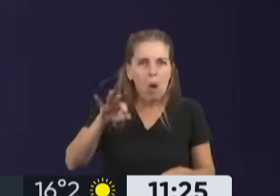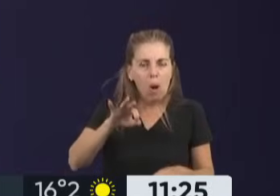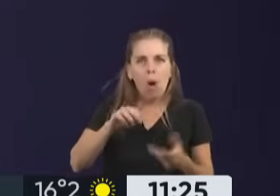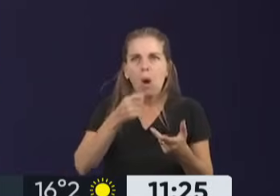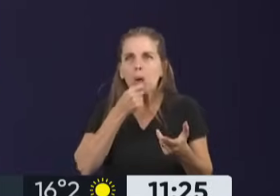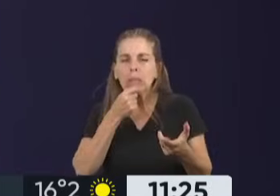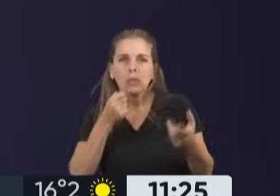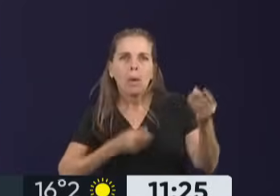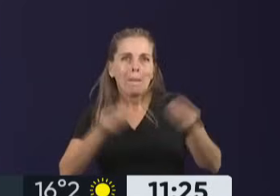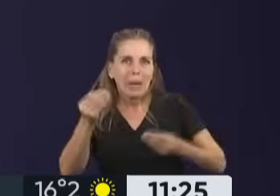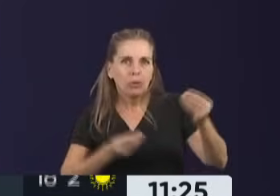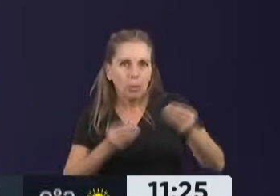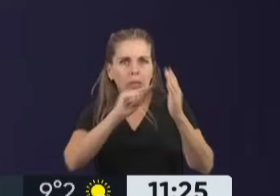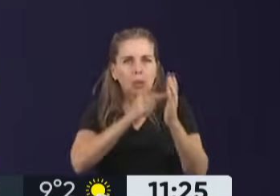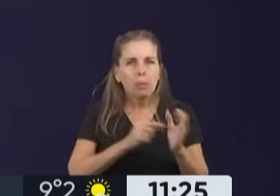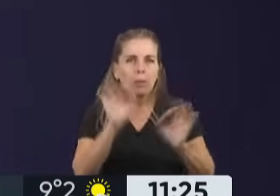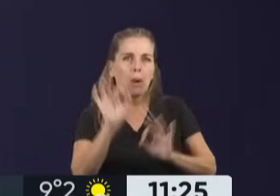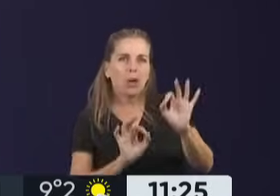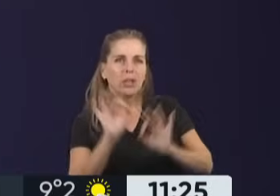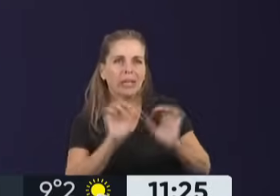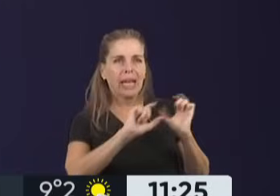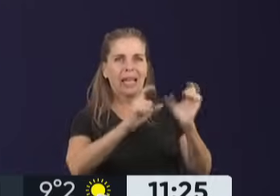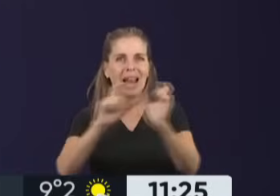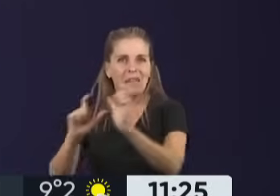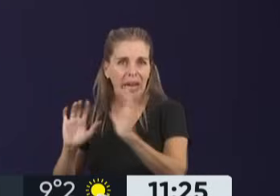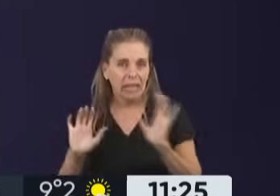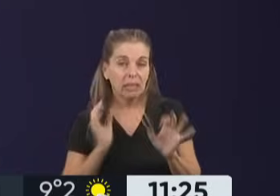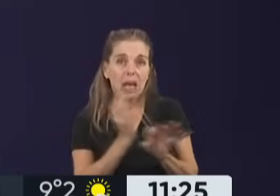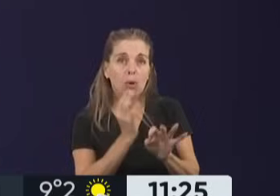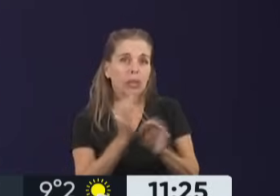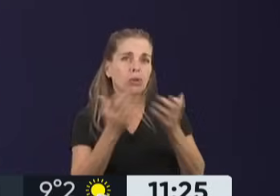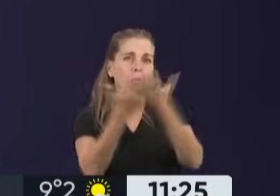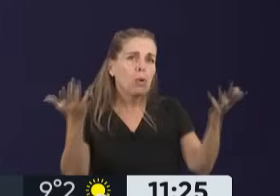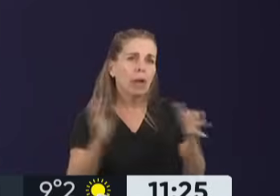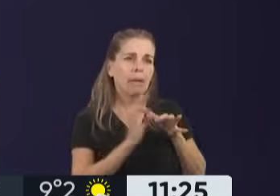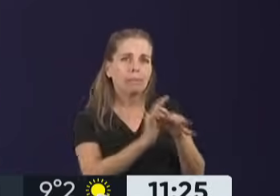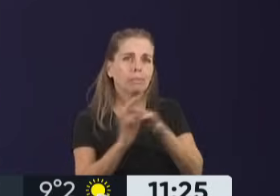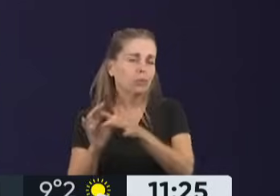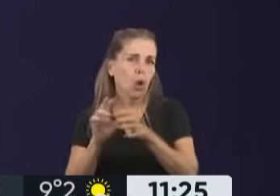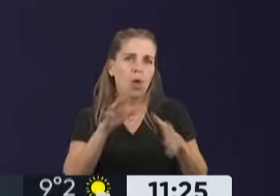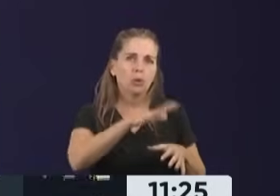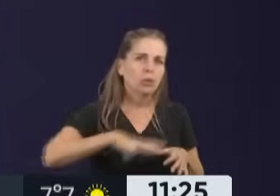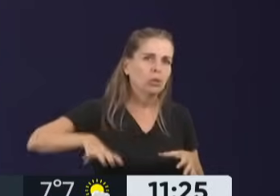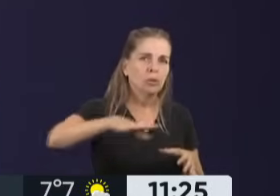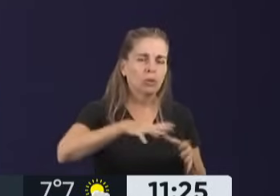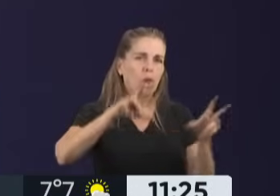de la coparticipación. Bueno, la educación pública es absolutamente transversal a todos los sectores, por lo tanto,